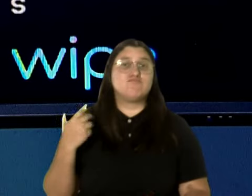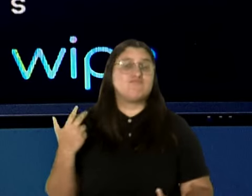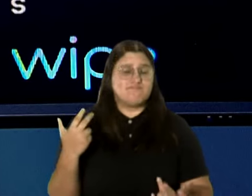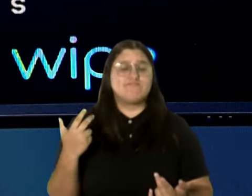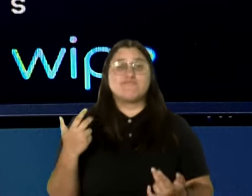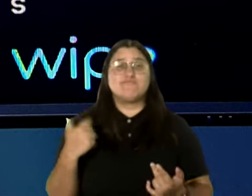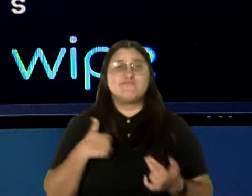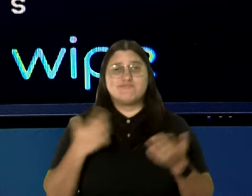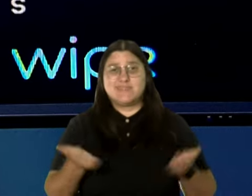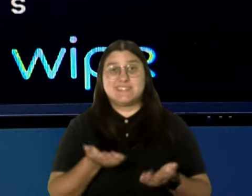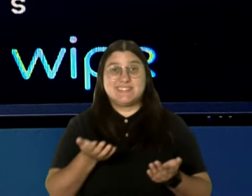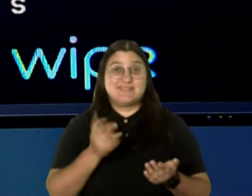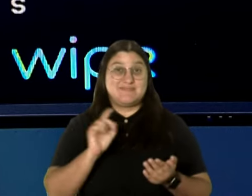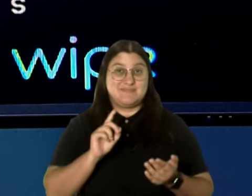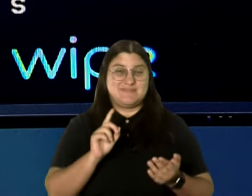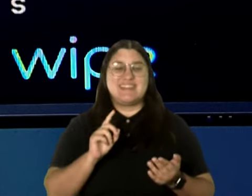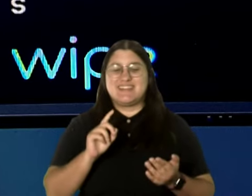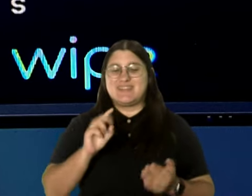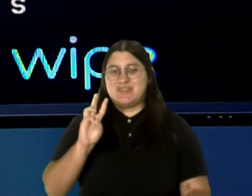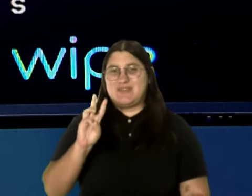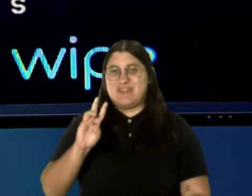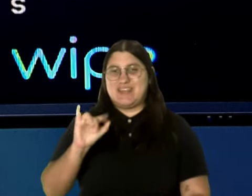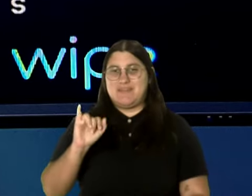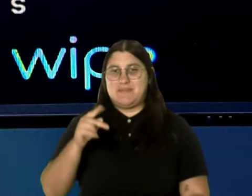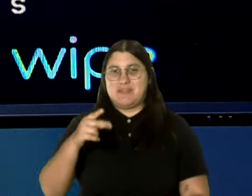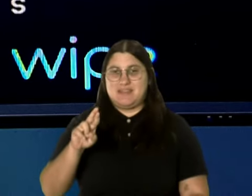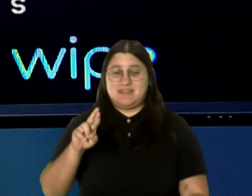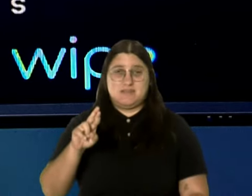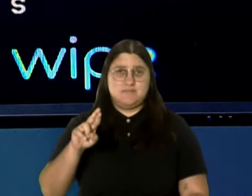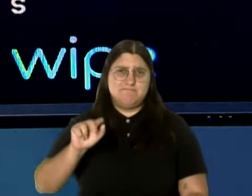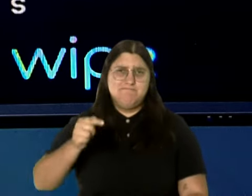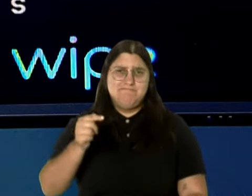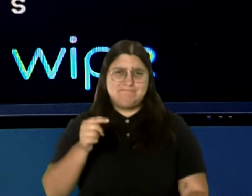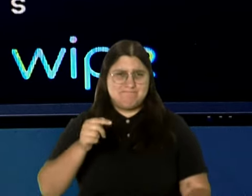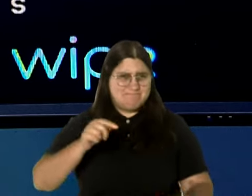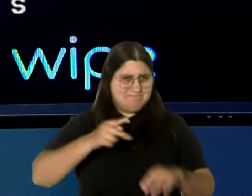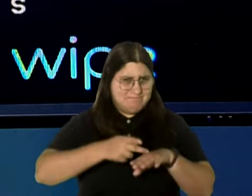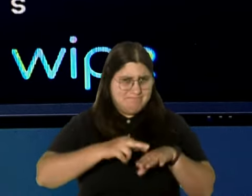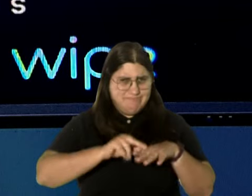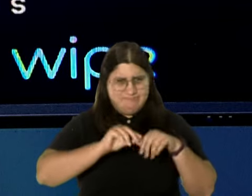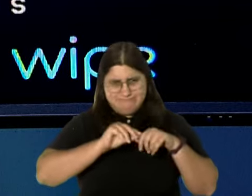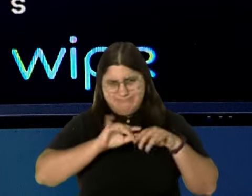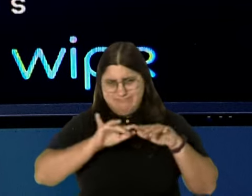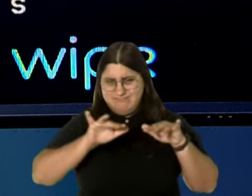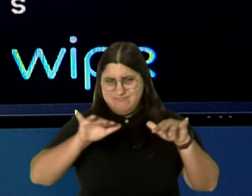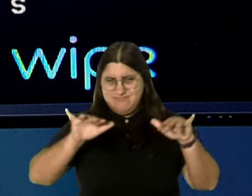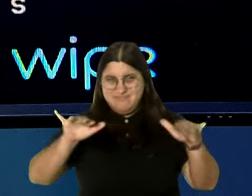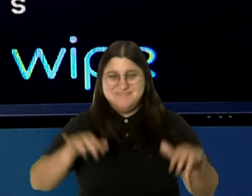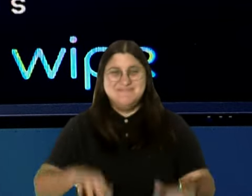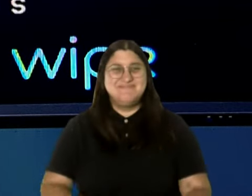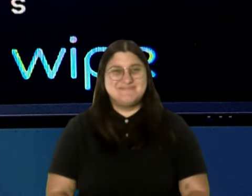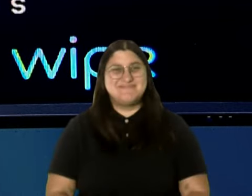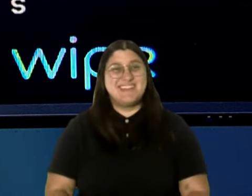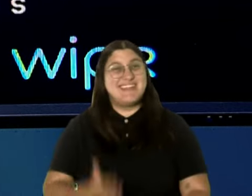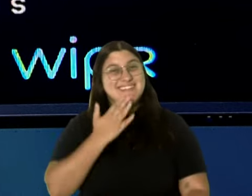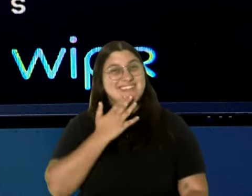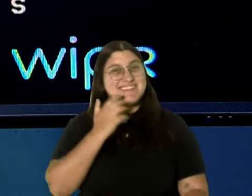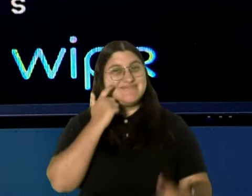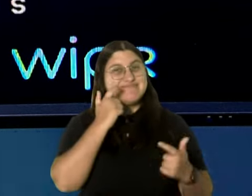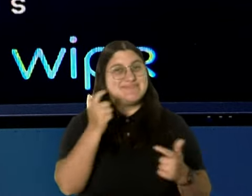directamente desde los estudios de WIPR. Este es el canal del pueblo de Puerto Rico, pero de aquí para todo el planeta. Gracias por estar